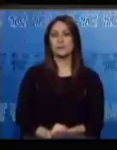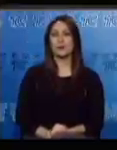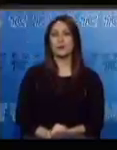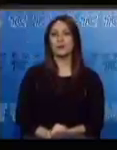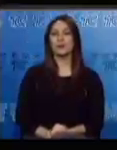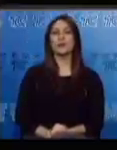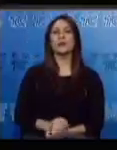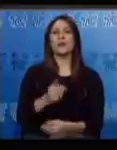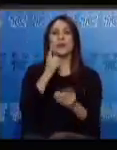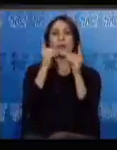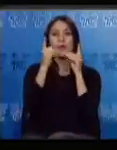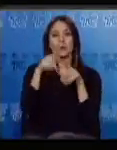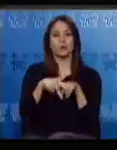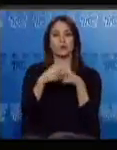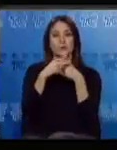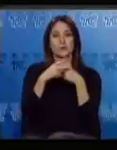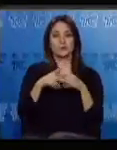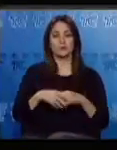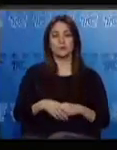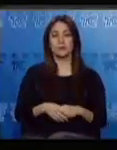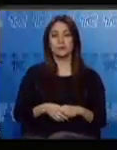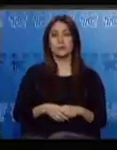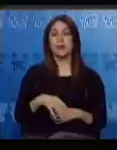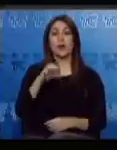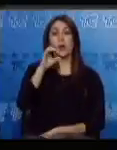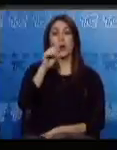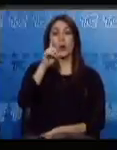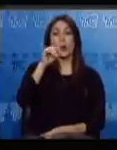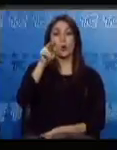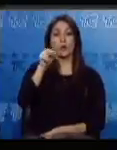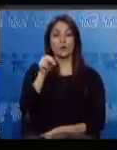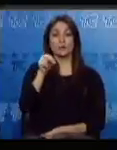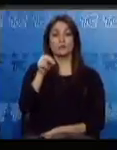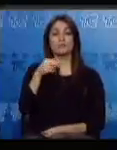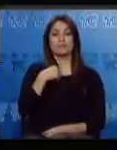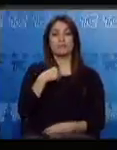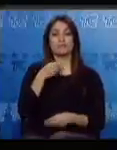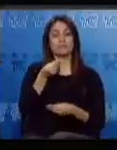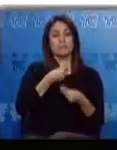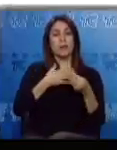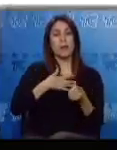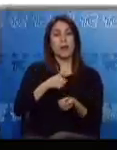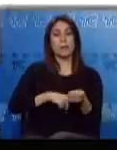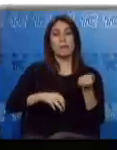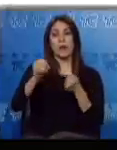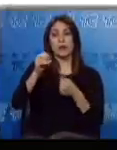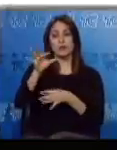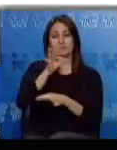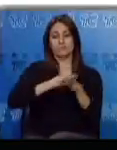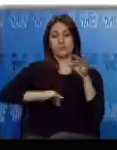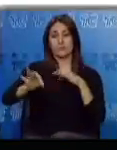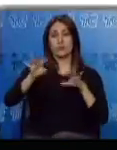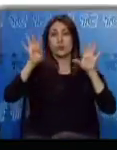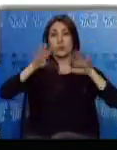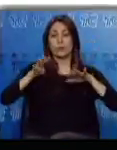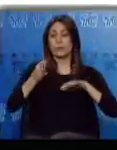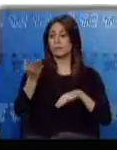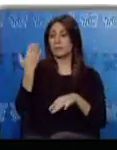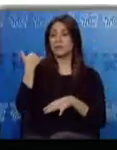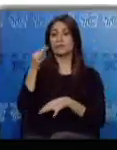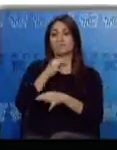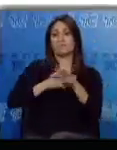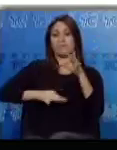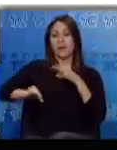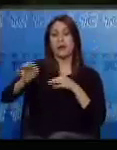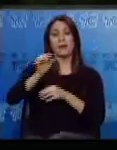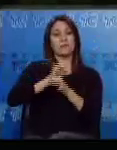los diálogos. Desde que Odín Sánchez de Oca decidió canjearse por su hermano Patrocinio hace 9 meses, se ha venido convirtiendo